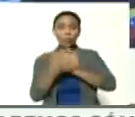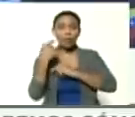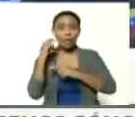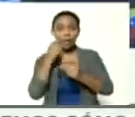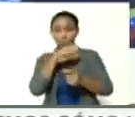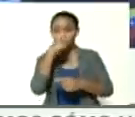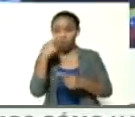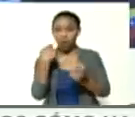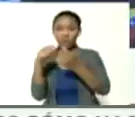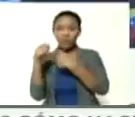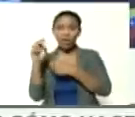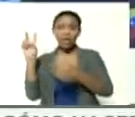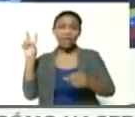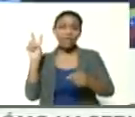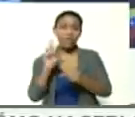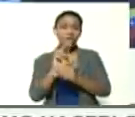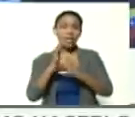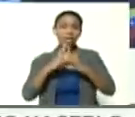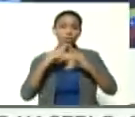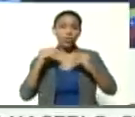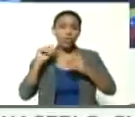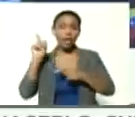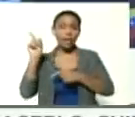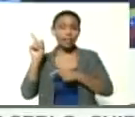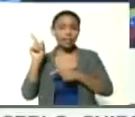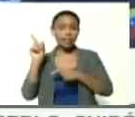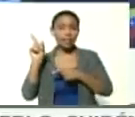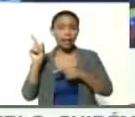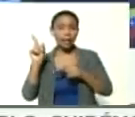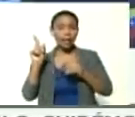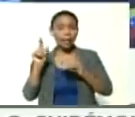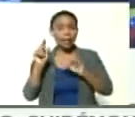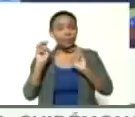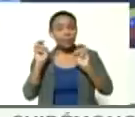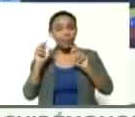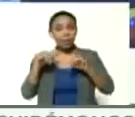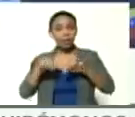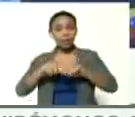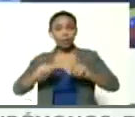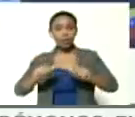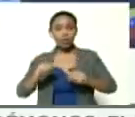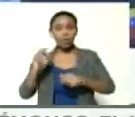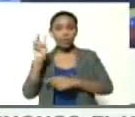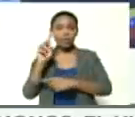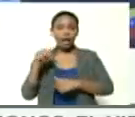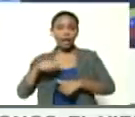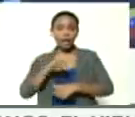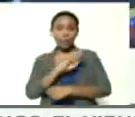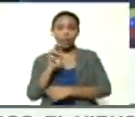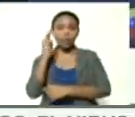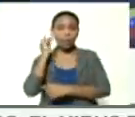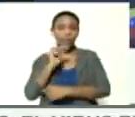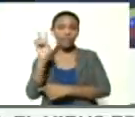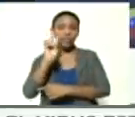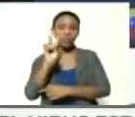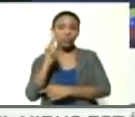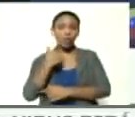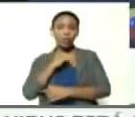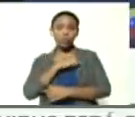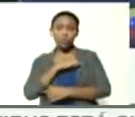droga y de violencia en toda esta parte del mundo. Así que desde la República Bolivariana de Venezuela nosotros